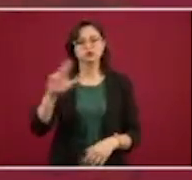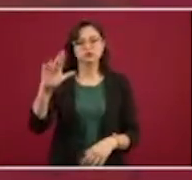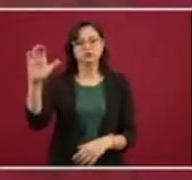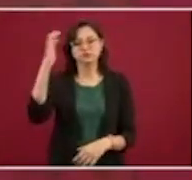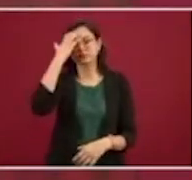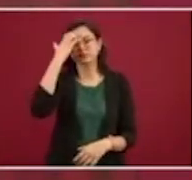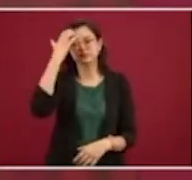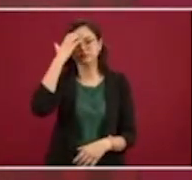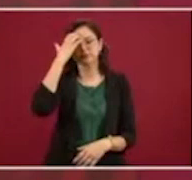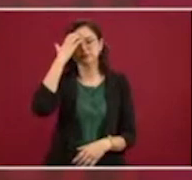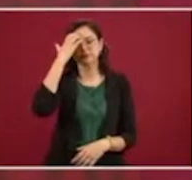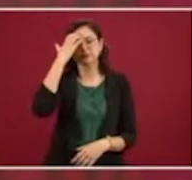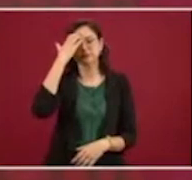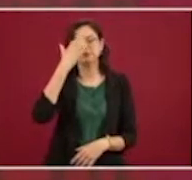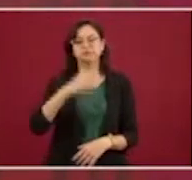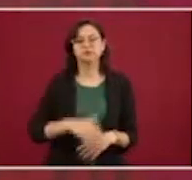nuestra